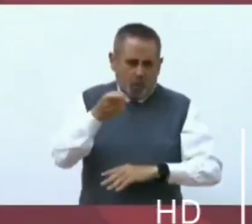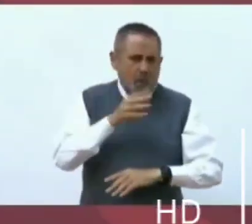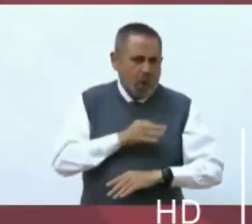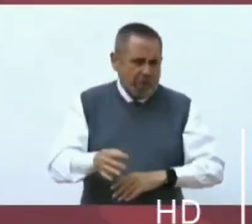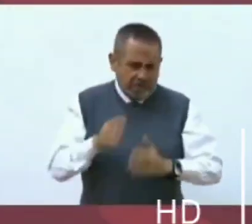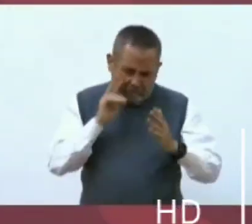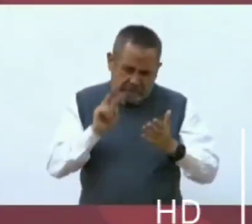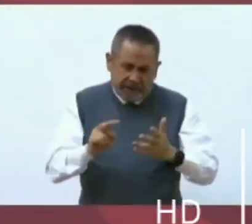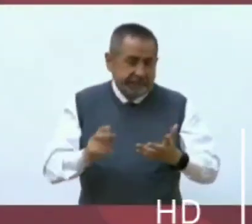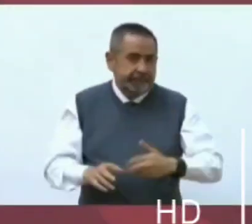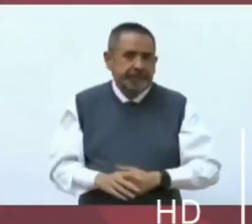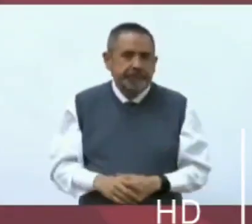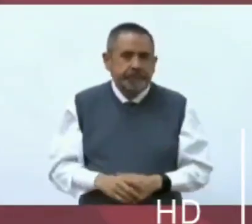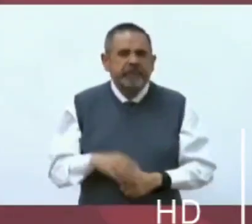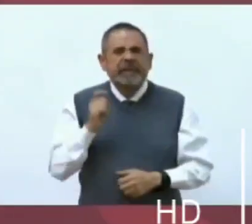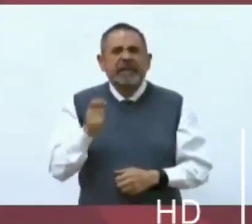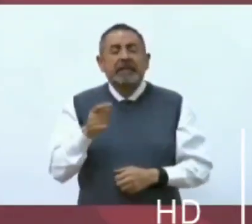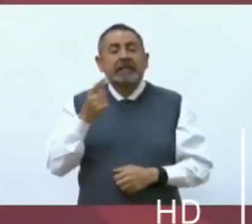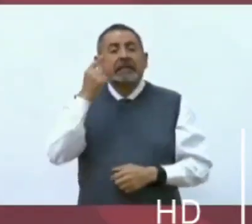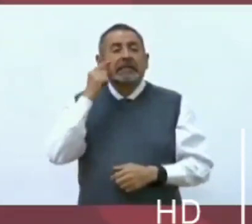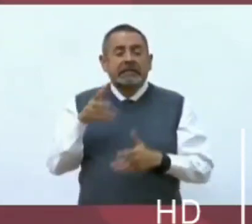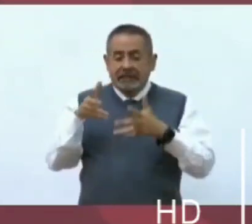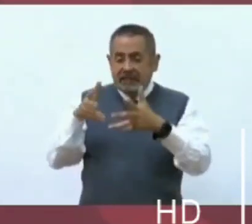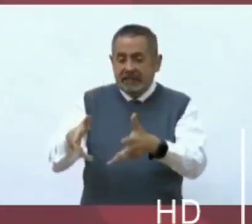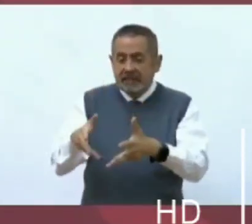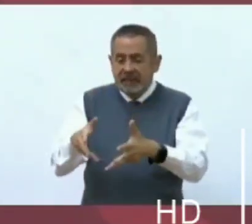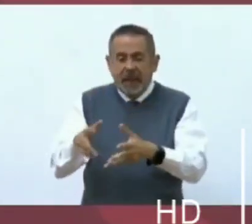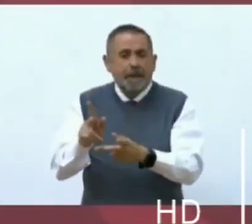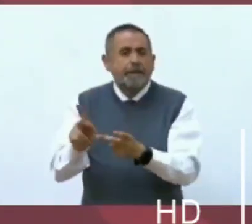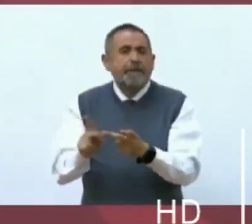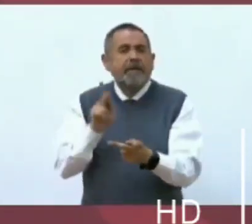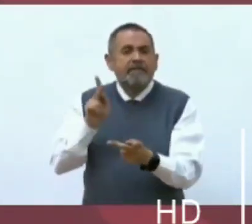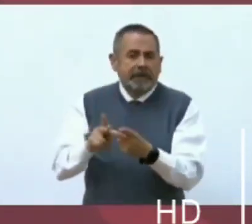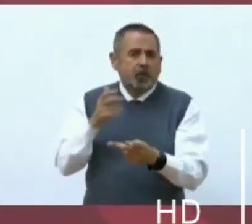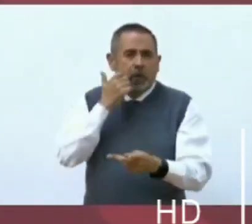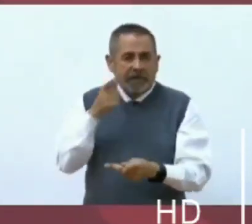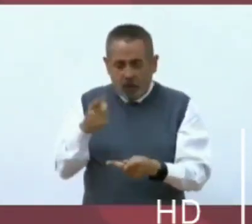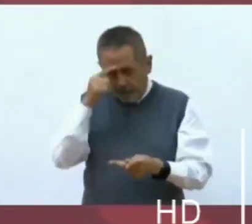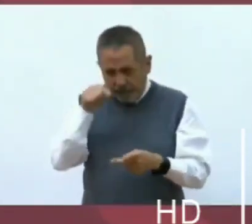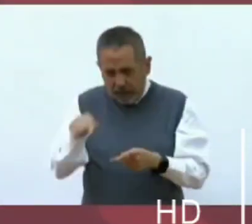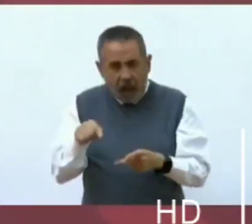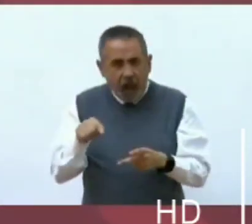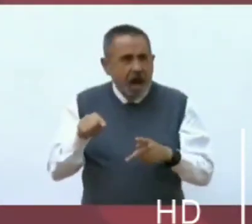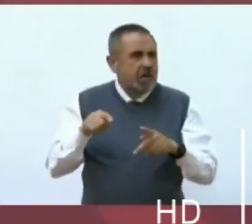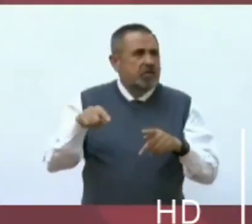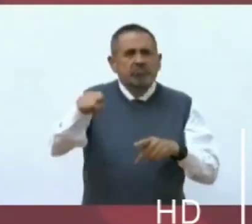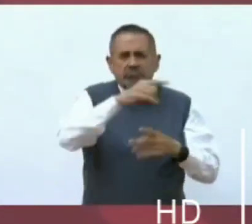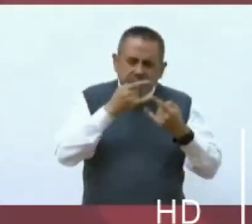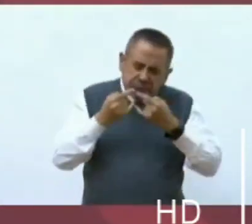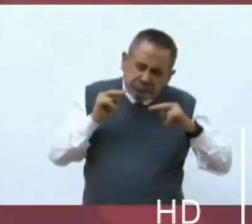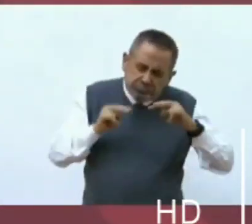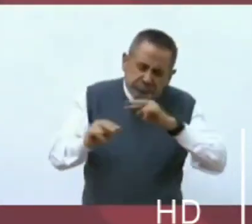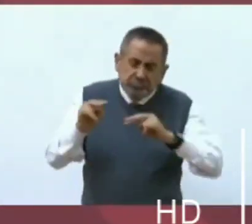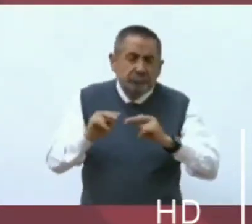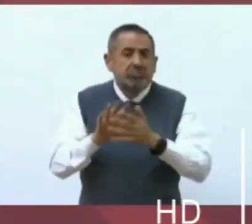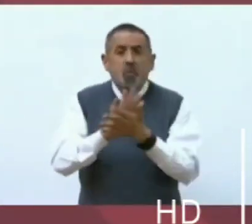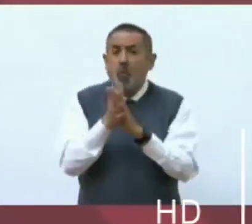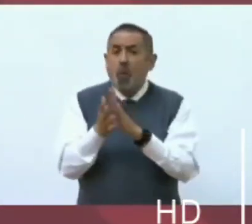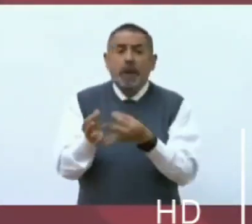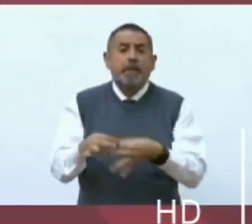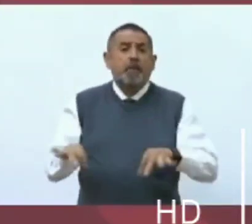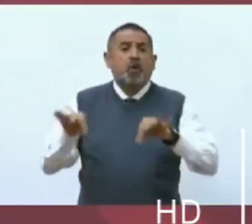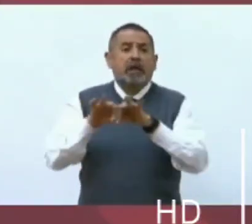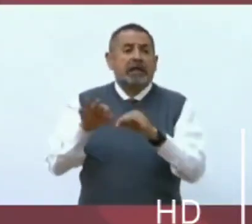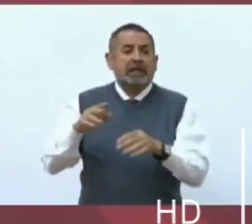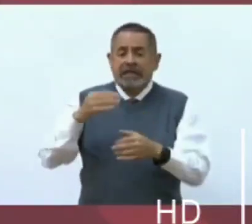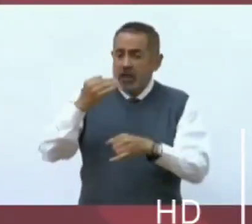es dejar un objeto digital perfecto, al grado que nuestro original digital se vuelva tan importante como